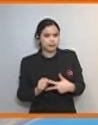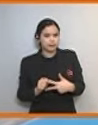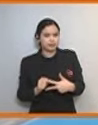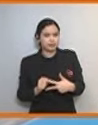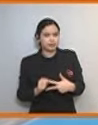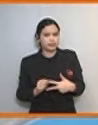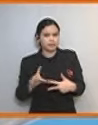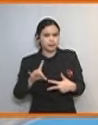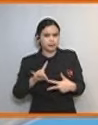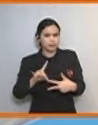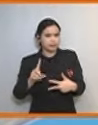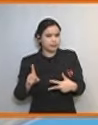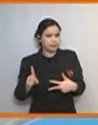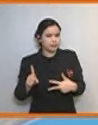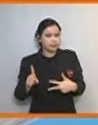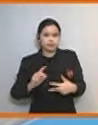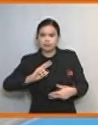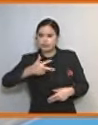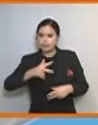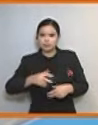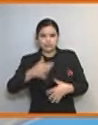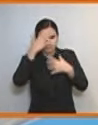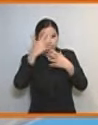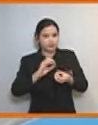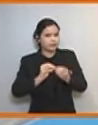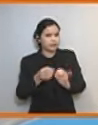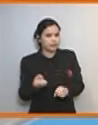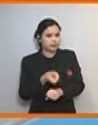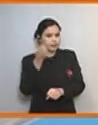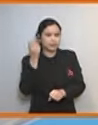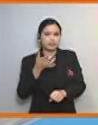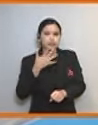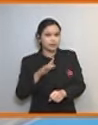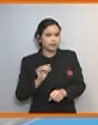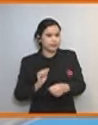Y este es el 81. Tercer y decisivo número ganador, suerte.